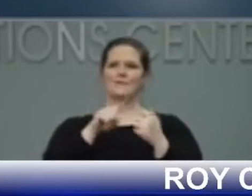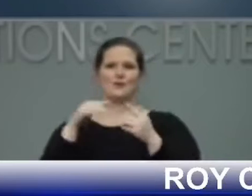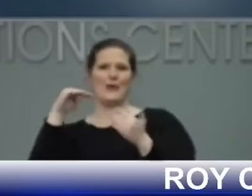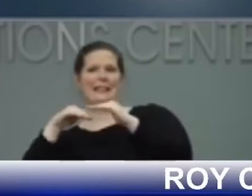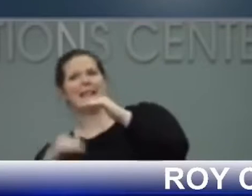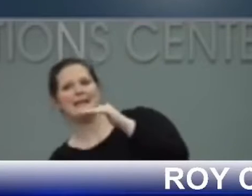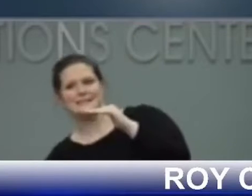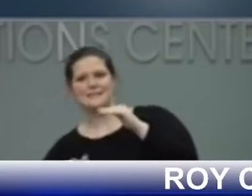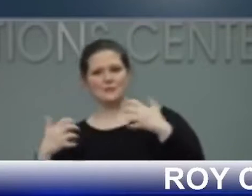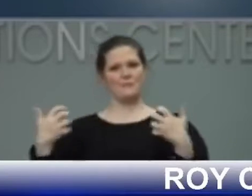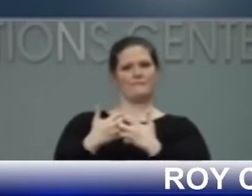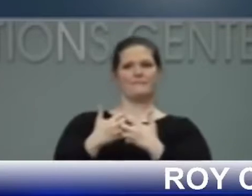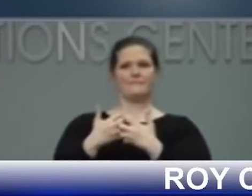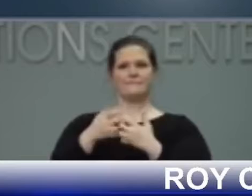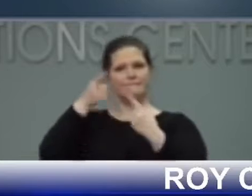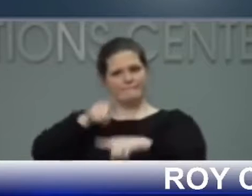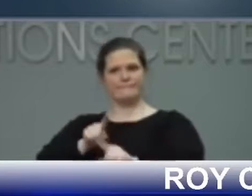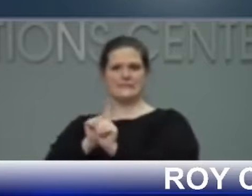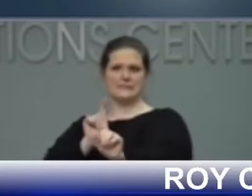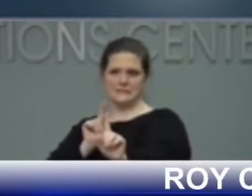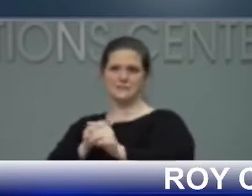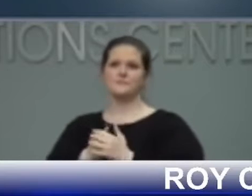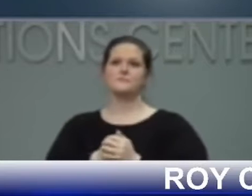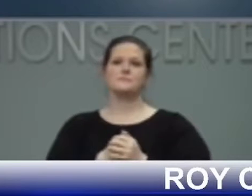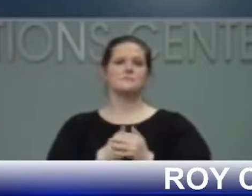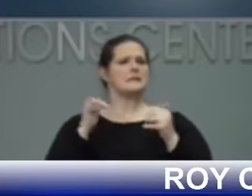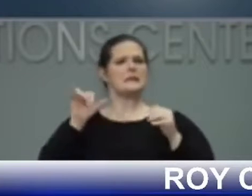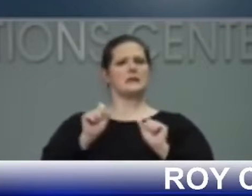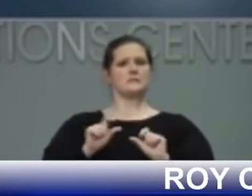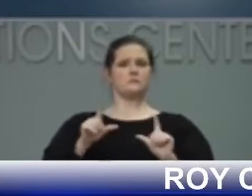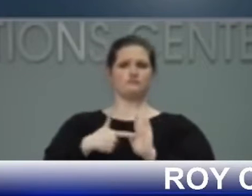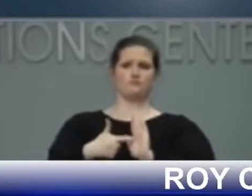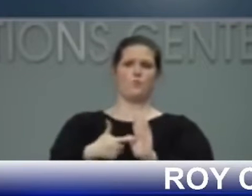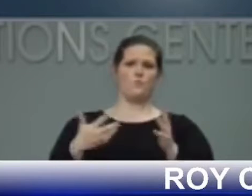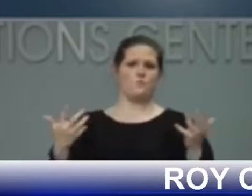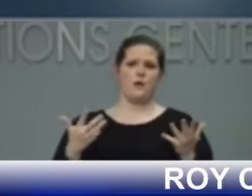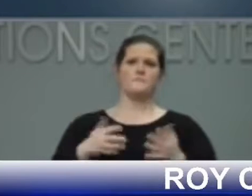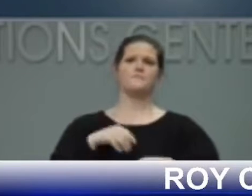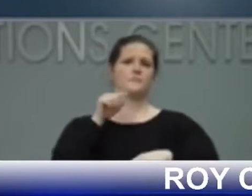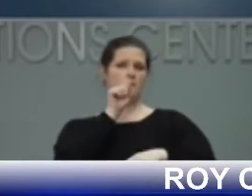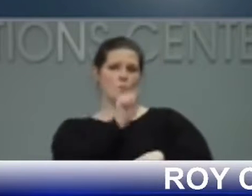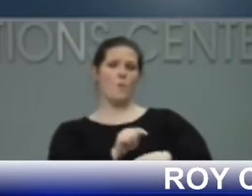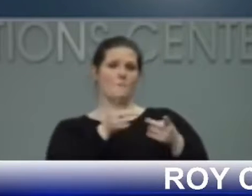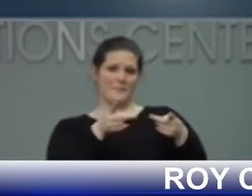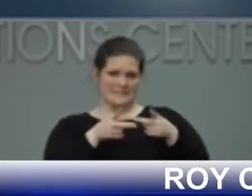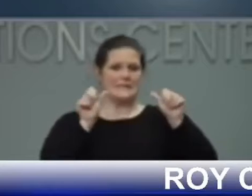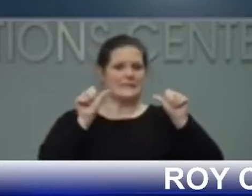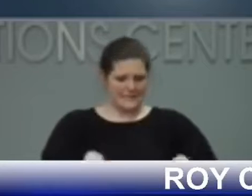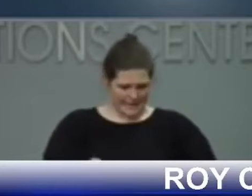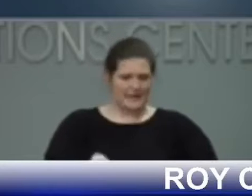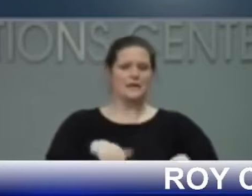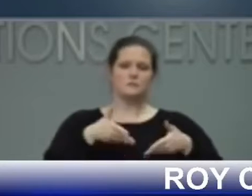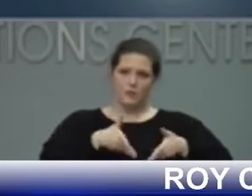Algunos lugares podrán aumentar su capacidad al 100% en interiores y exteriores si se siguen los protocolos de